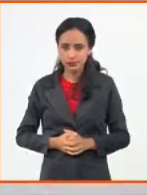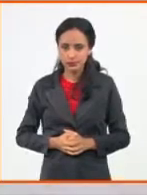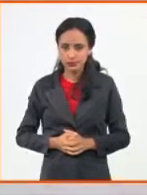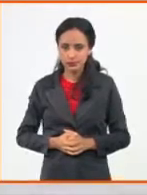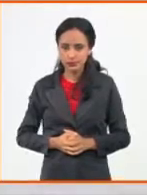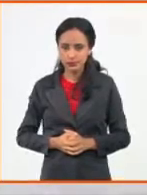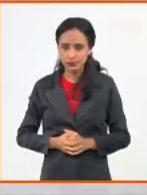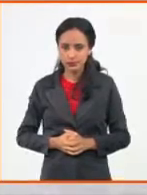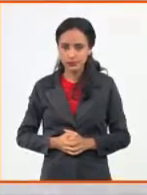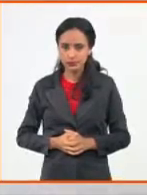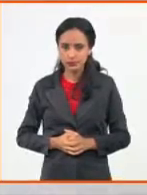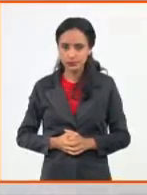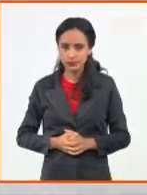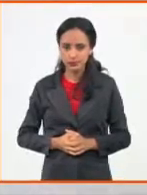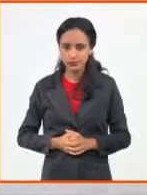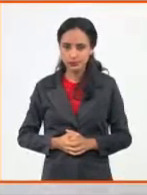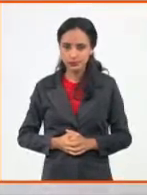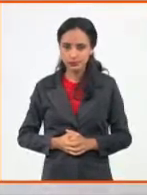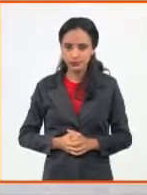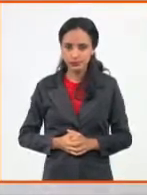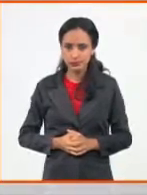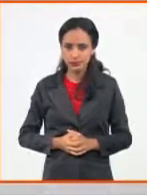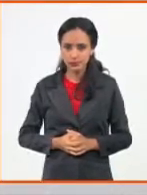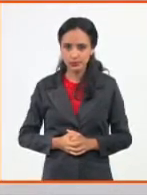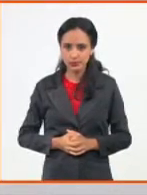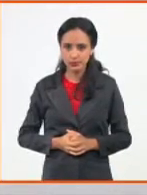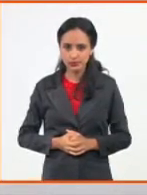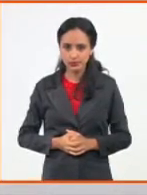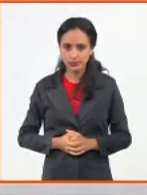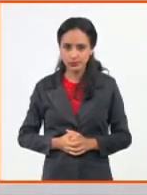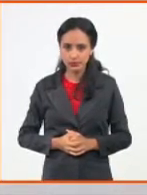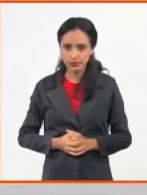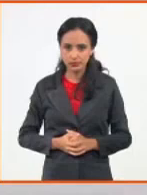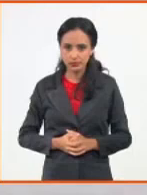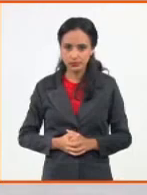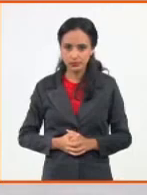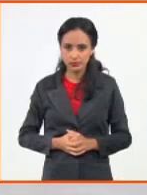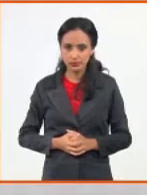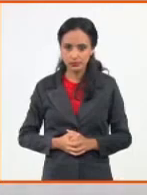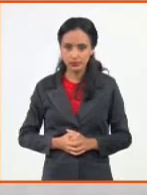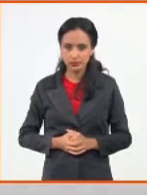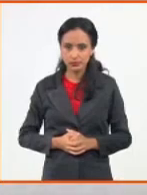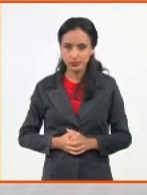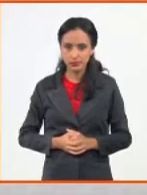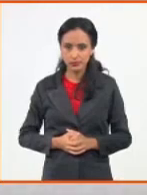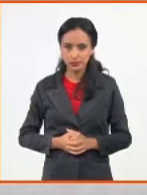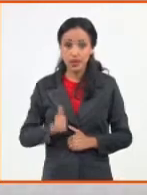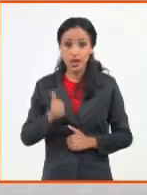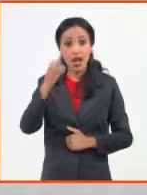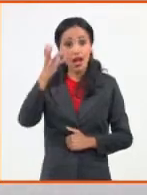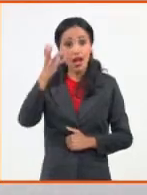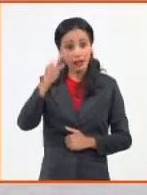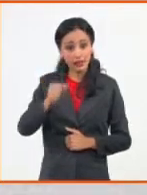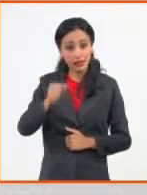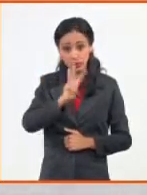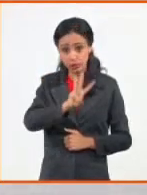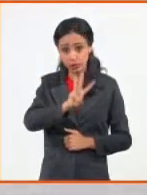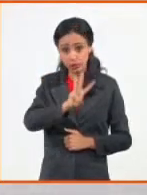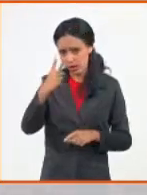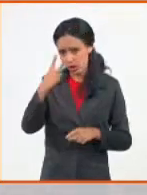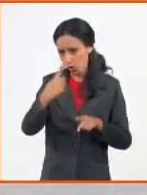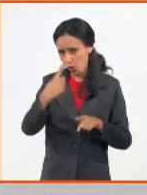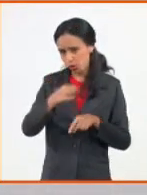voluntad de los hombres ahora el artículo 33 componente un ejemplo